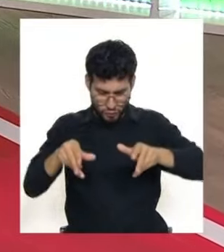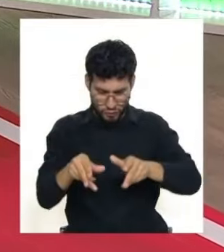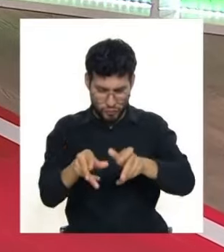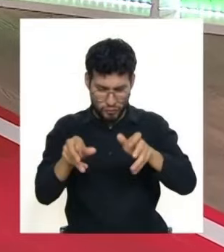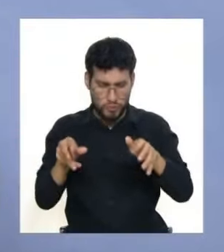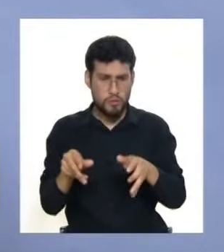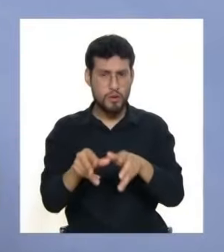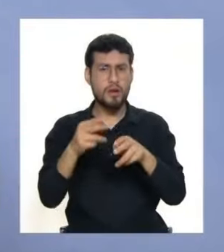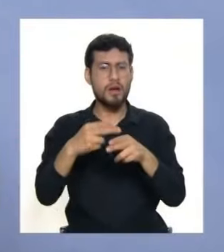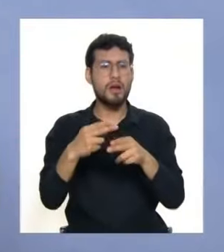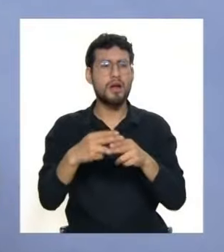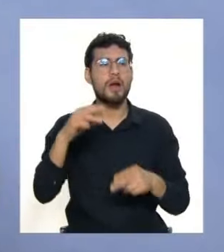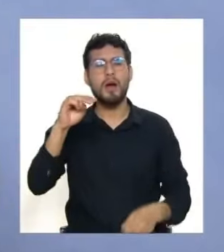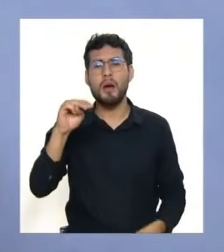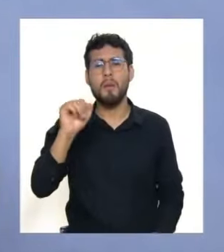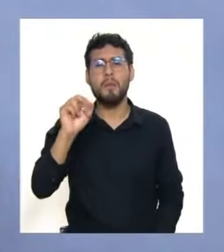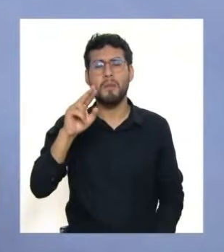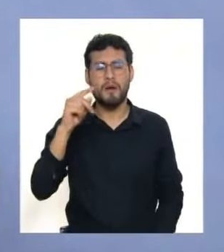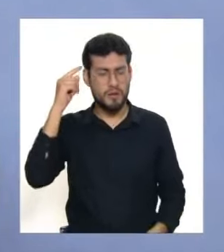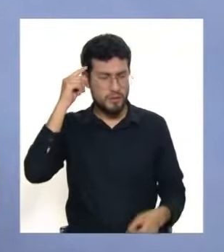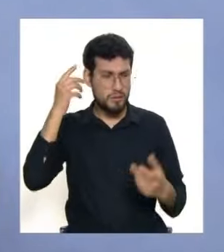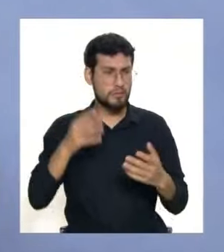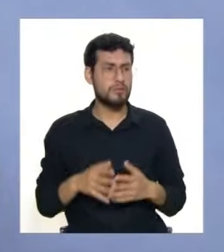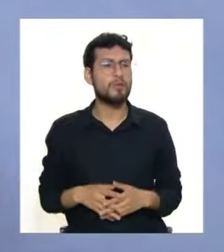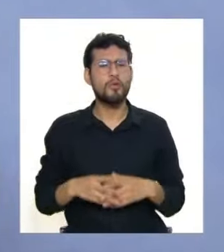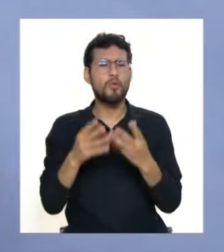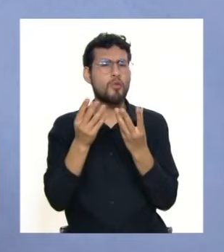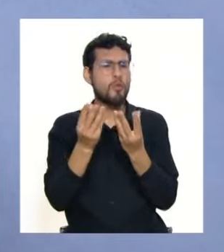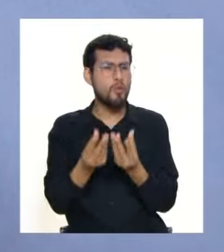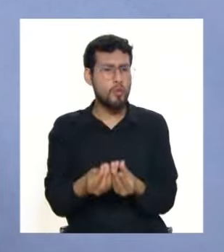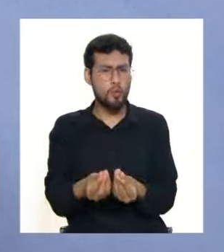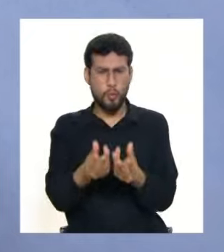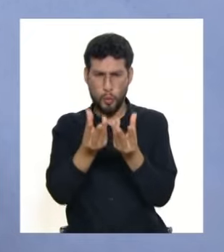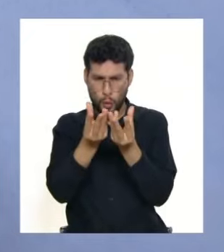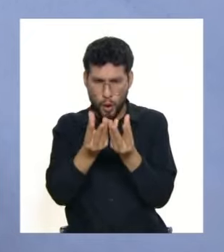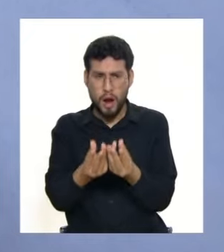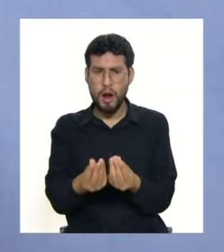llaman puntos marma. Y vas suavemente